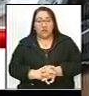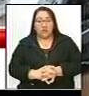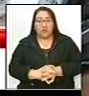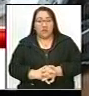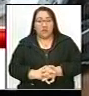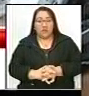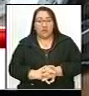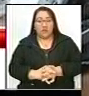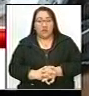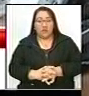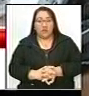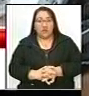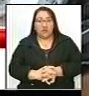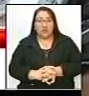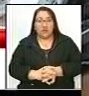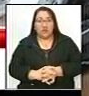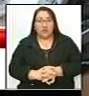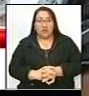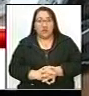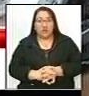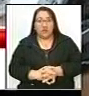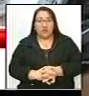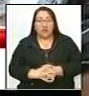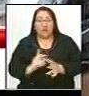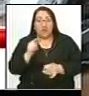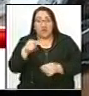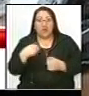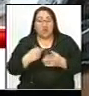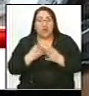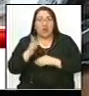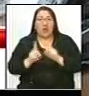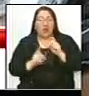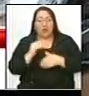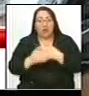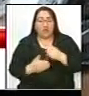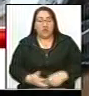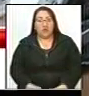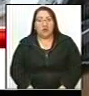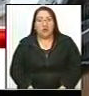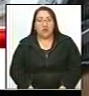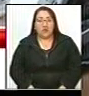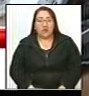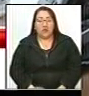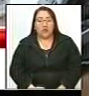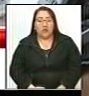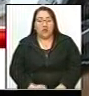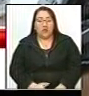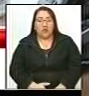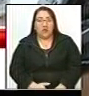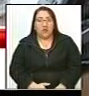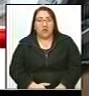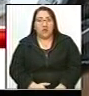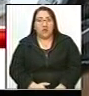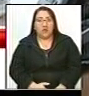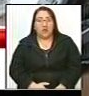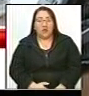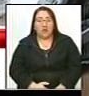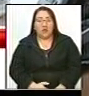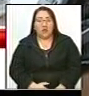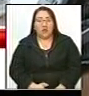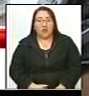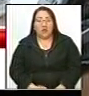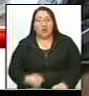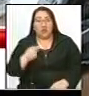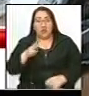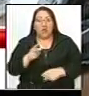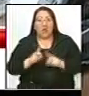Eso ha tenido que llevar a algunos procesos de verificar realmente el incremento de